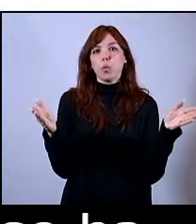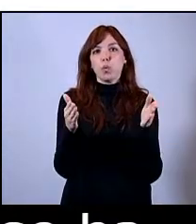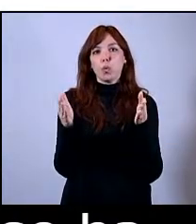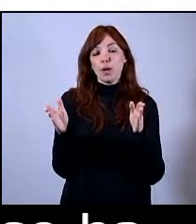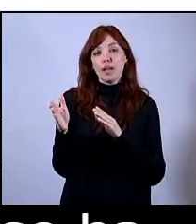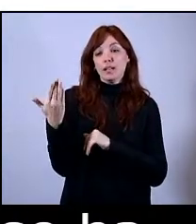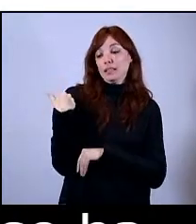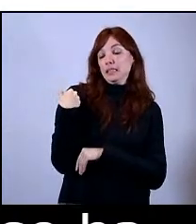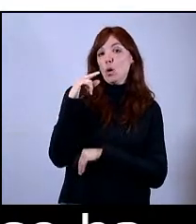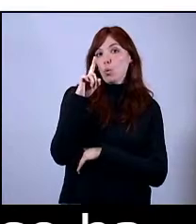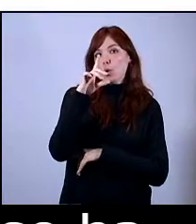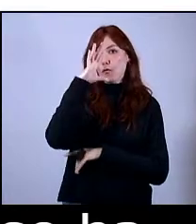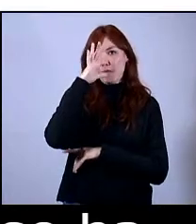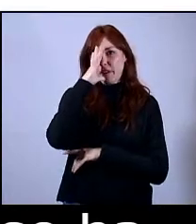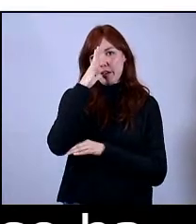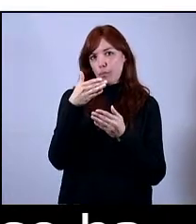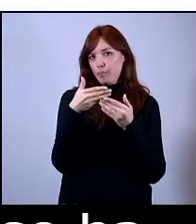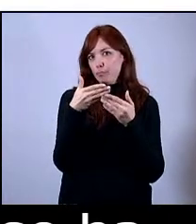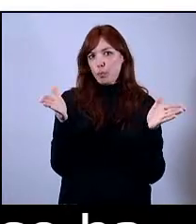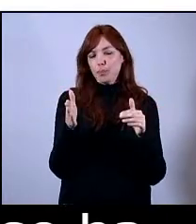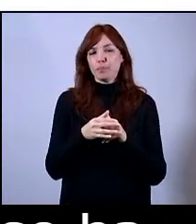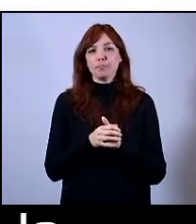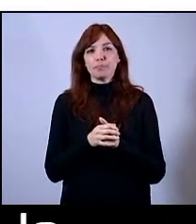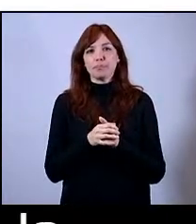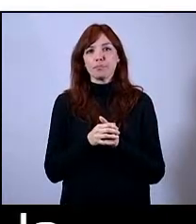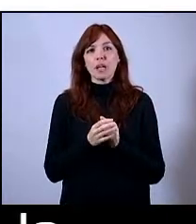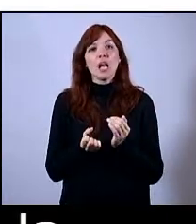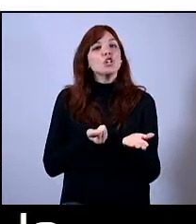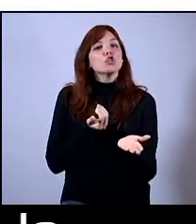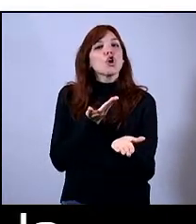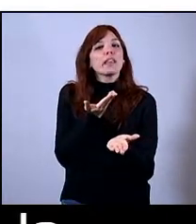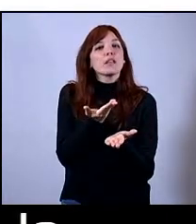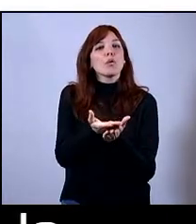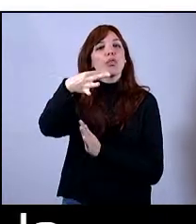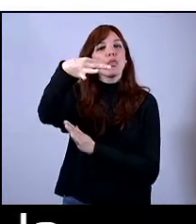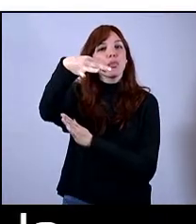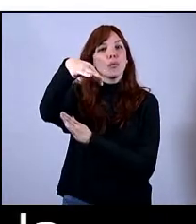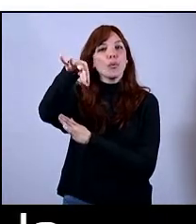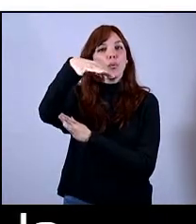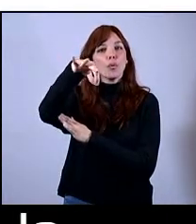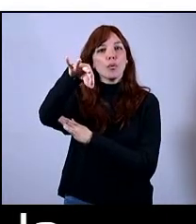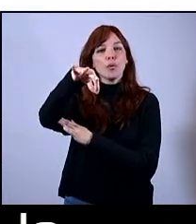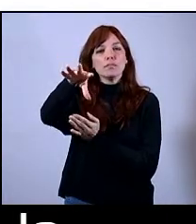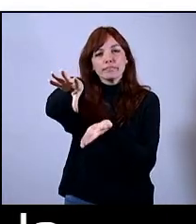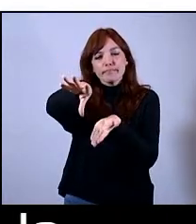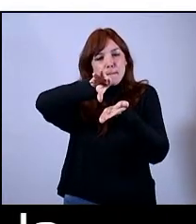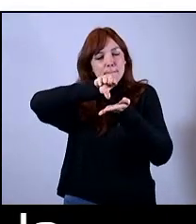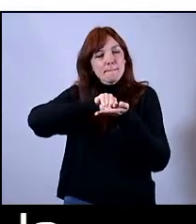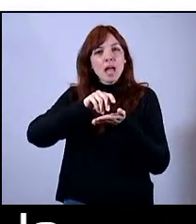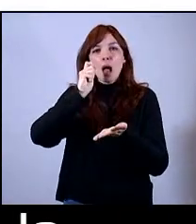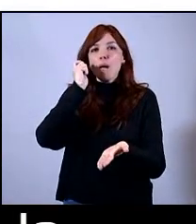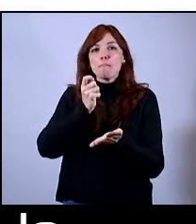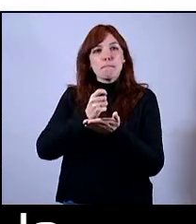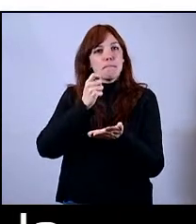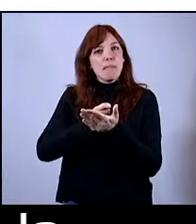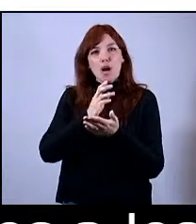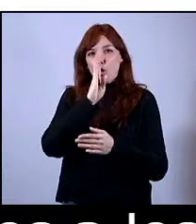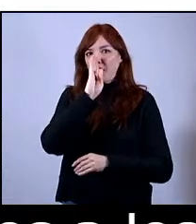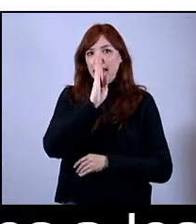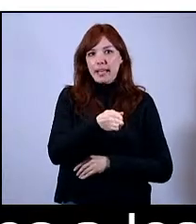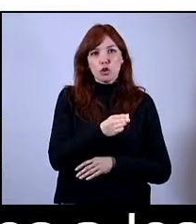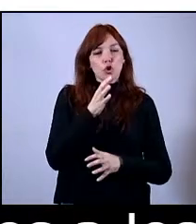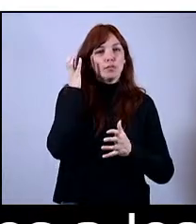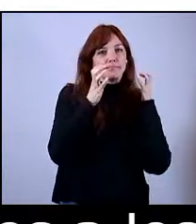febrero de las ayudas de la solicitud única, donde se recogen todos los pagos directos a los agricultores y ganaderos. Ya